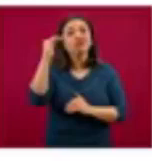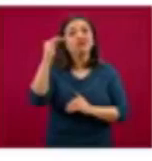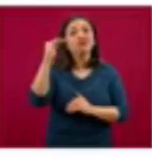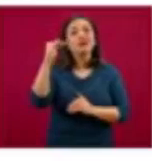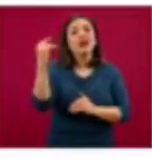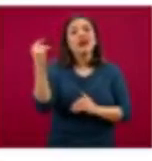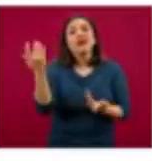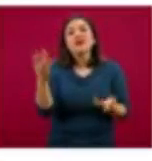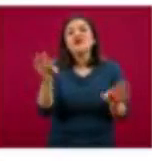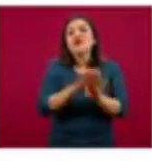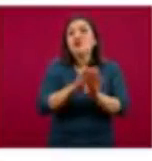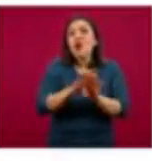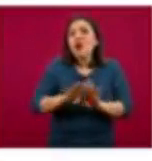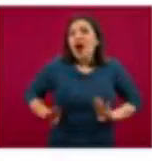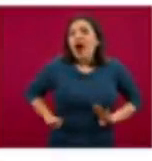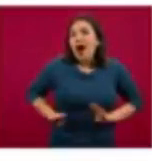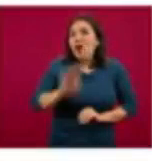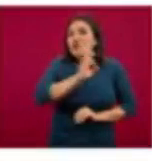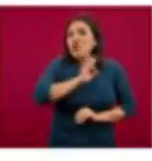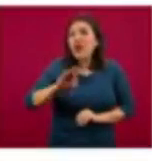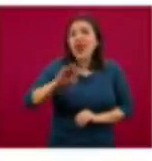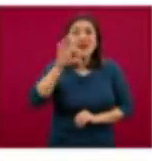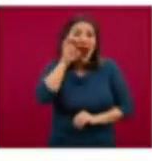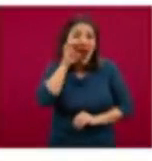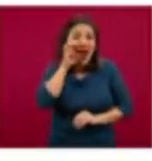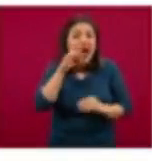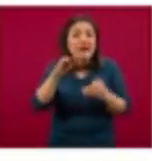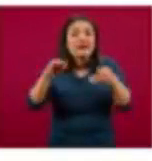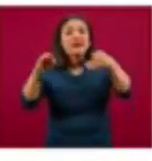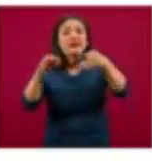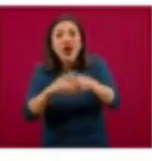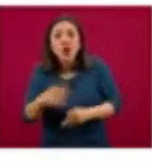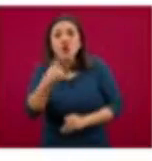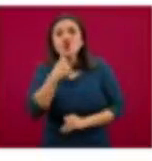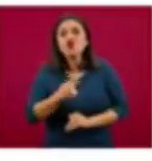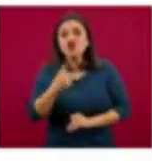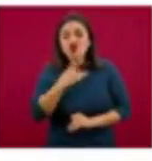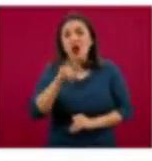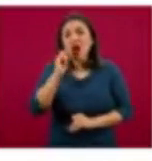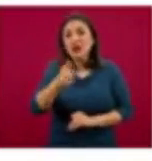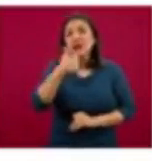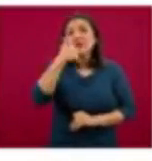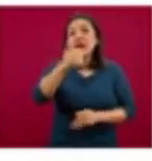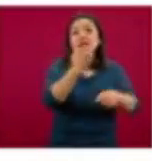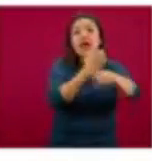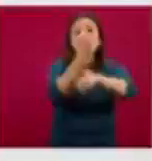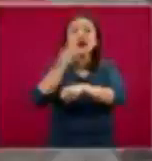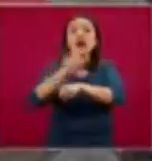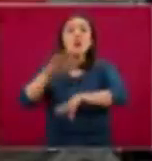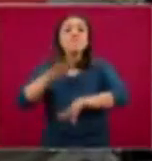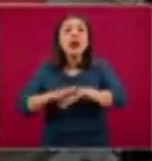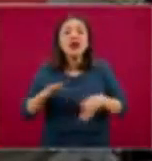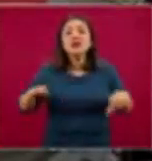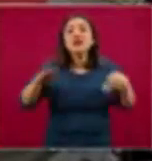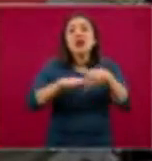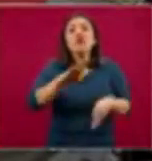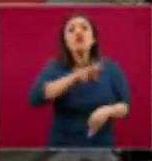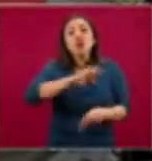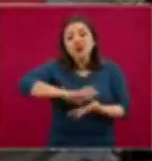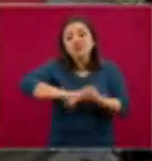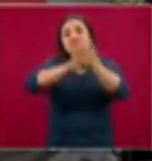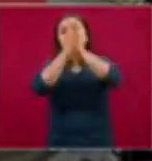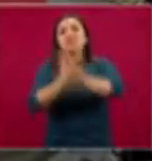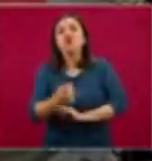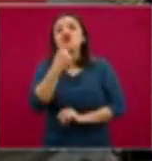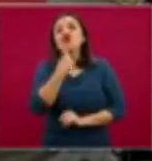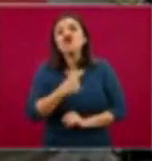rango de lo que significa estar en naranja. Es decir, son las 6 entidades que están más cercanas a estar en